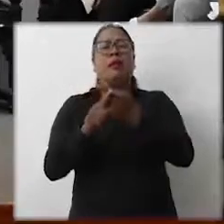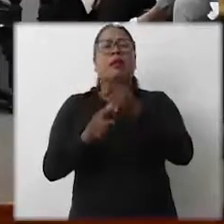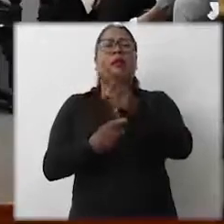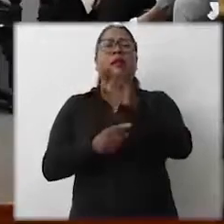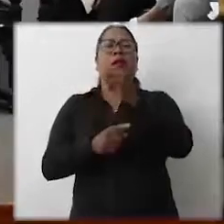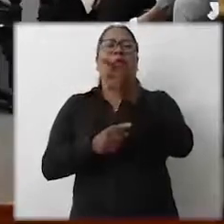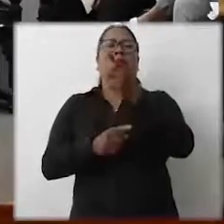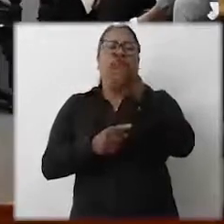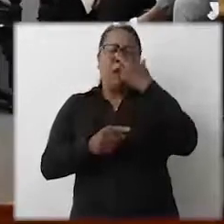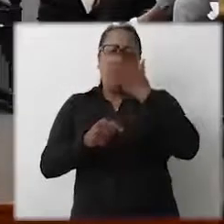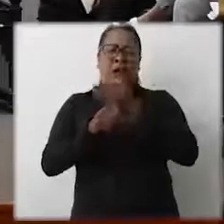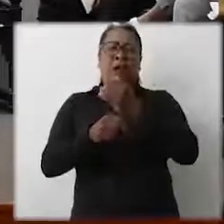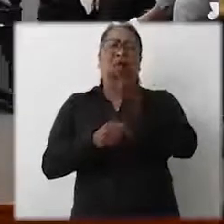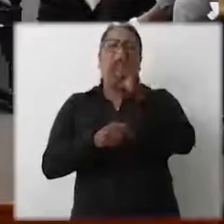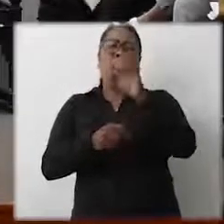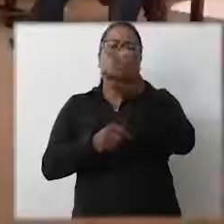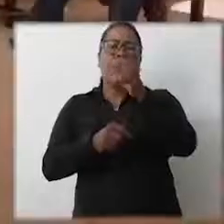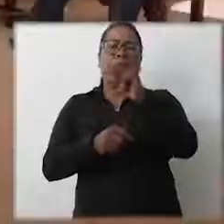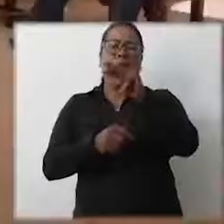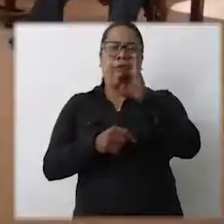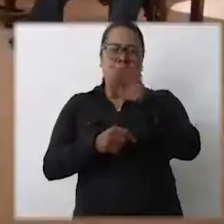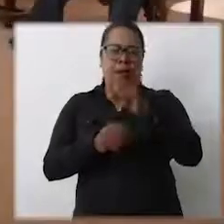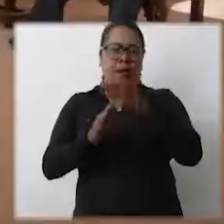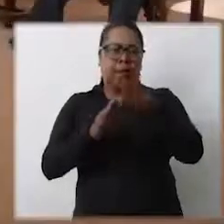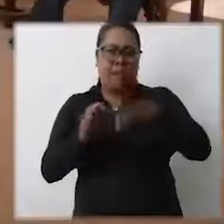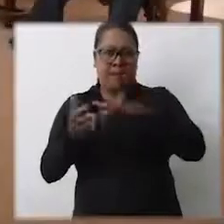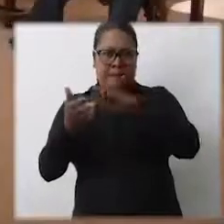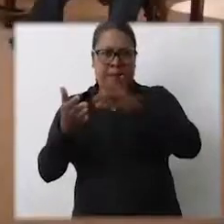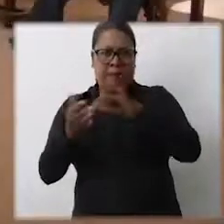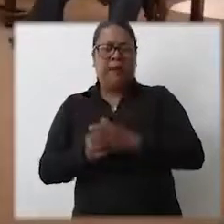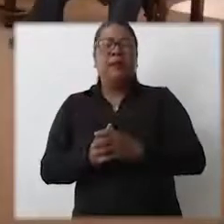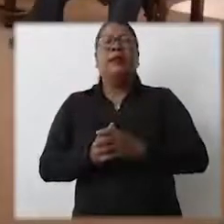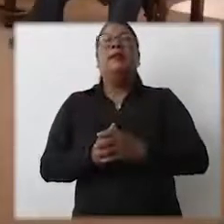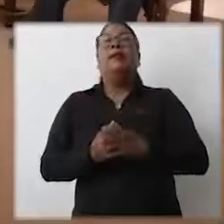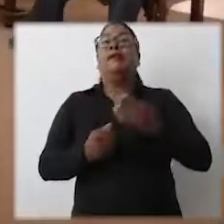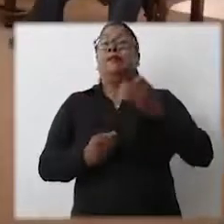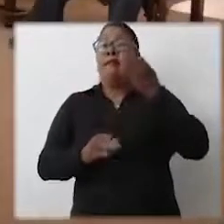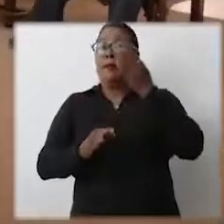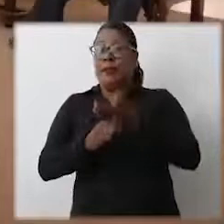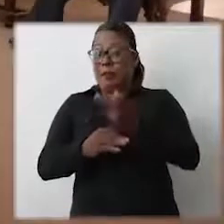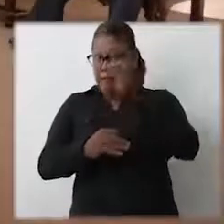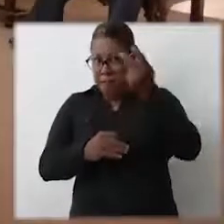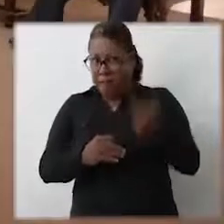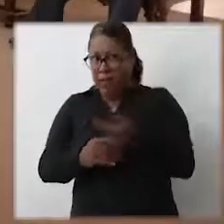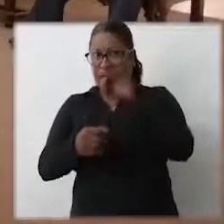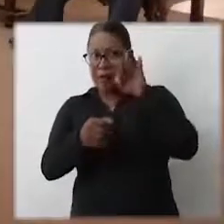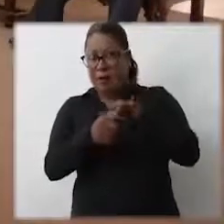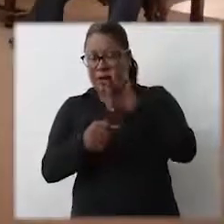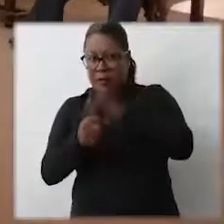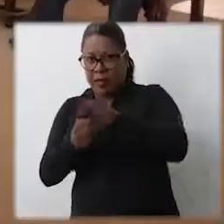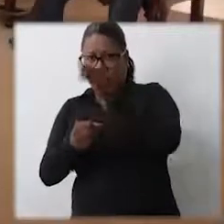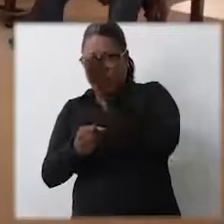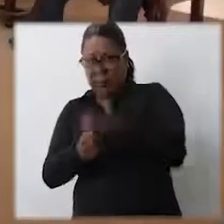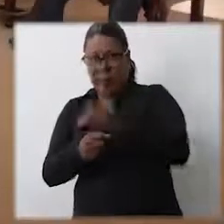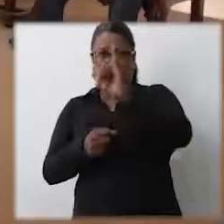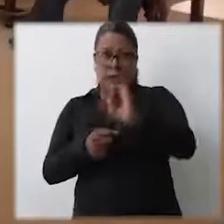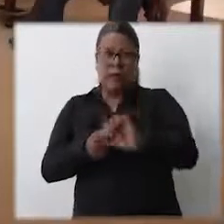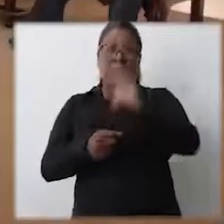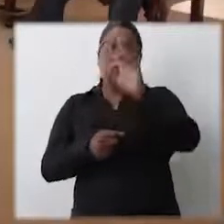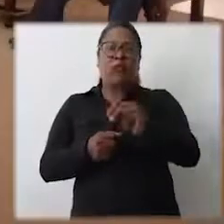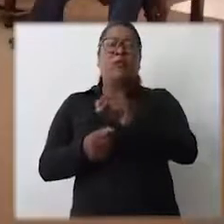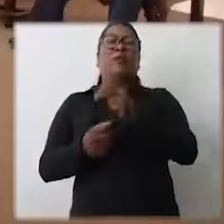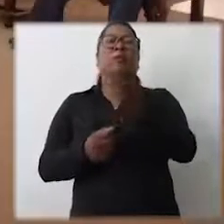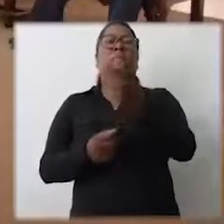la aprobación, sírvanse a levantar la mano. Aprobado por unanimidad, señor presidente. Muchas gracias,